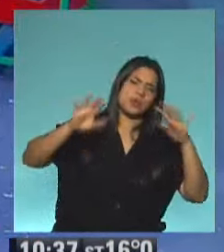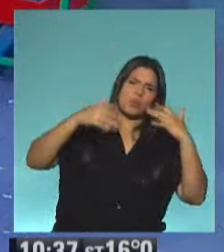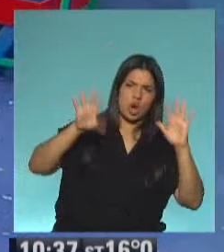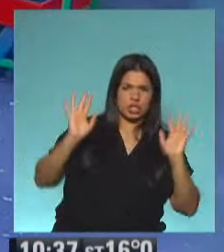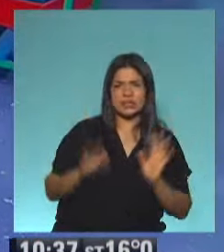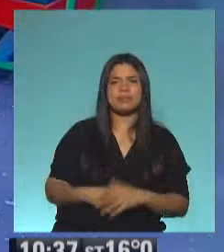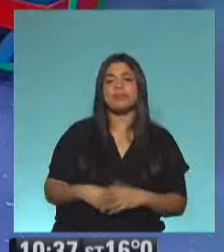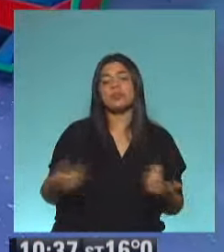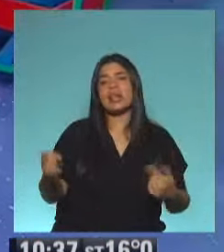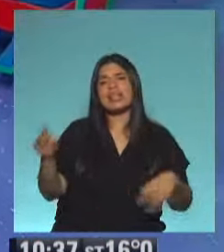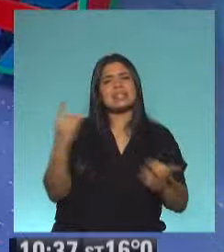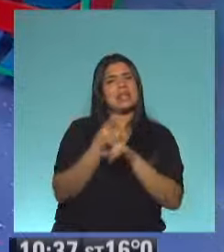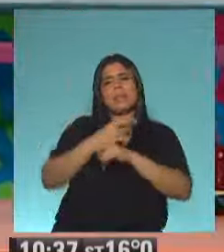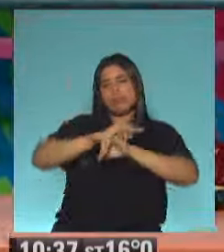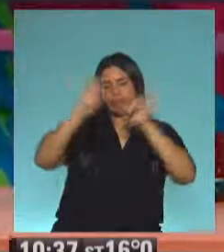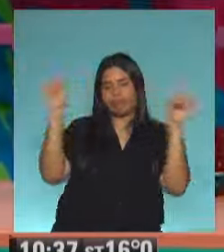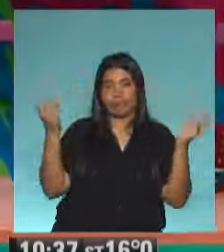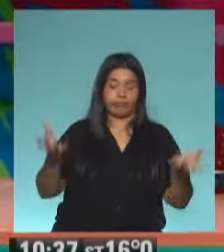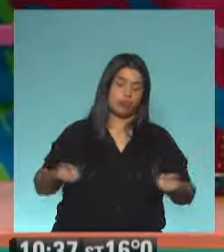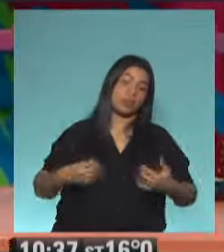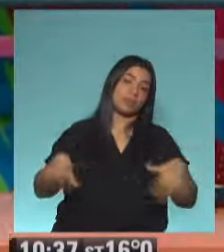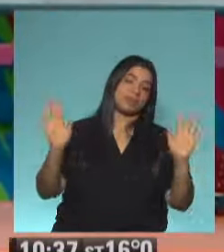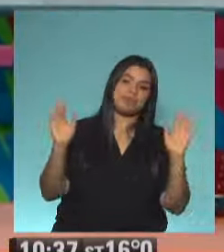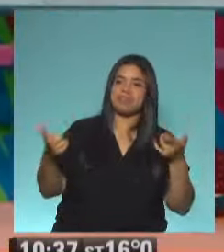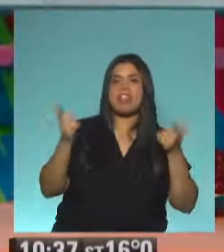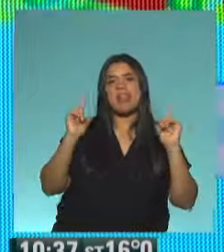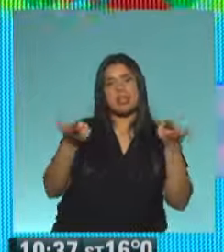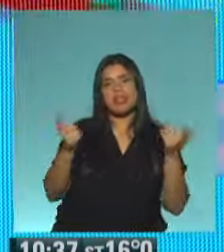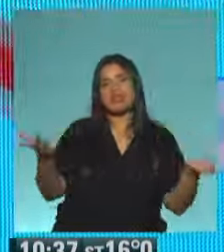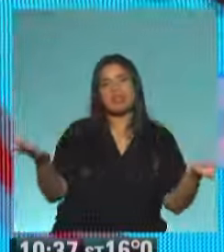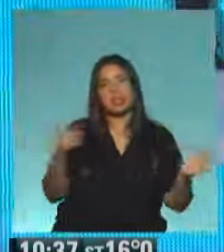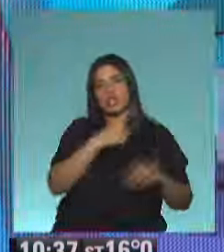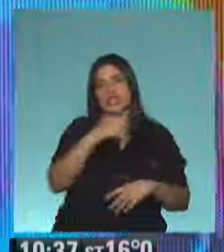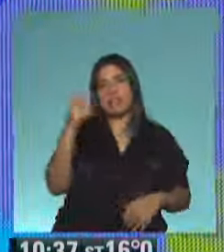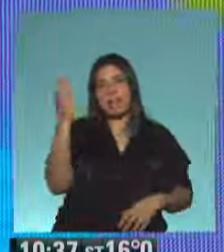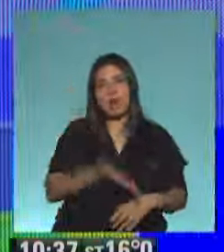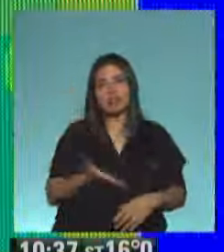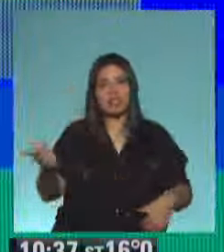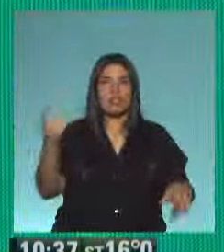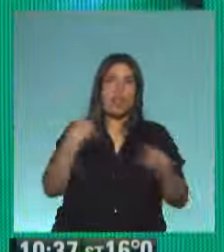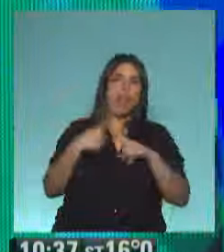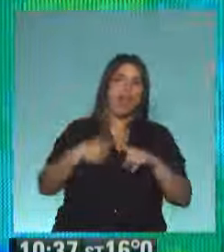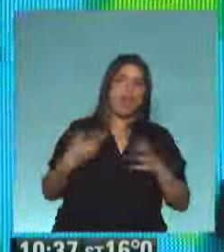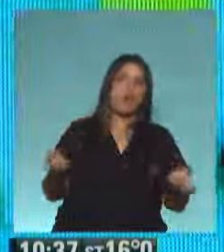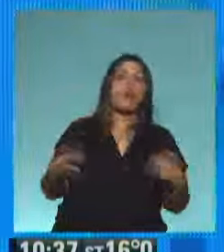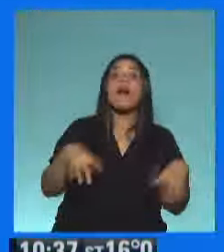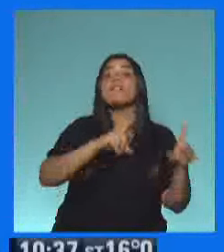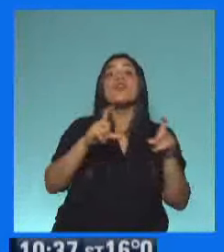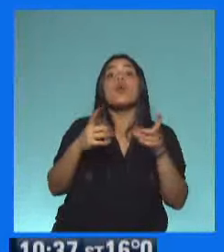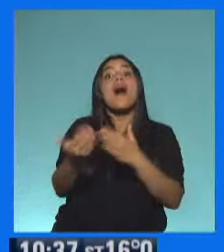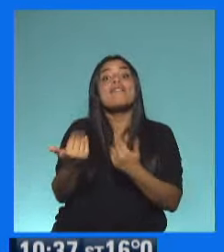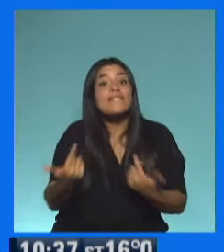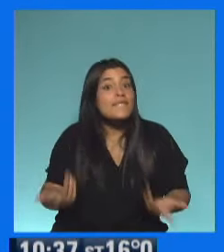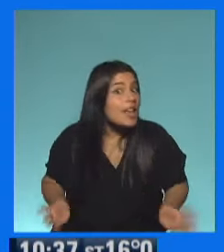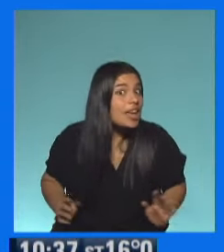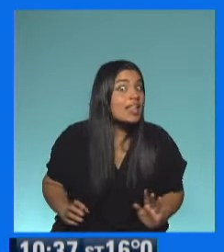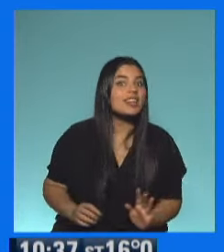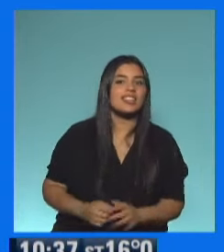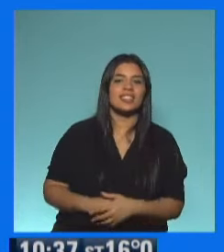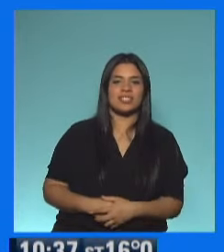están es así travieso el día. Claro que sí, se divierte, es pura así. Fiesta. Ya nos llegaron entonces fotos de los chicos y las chicas. Vamos a